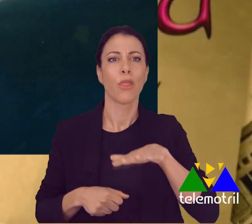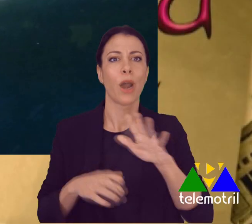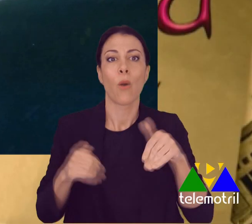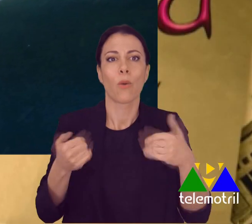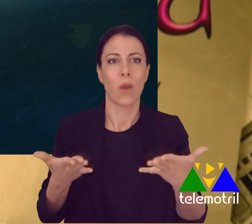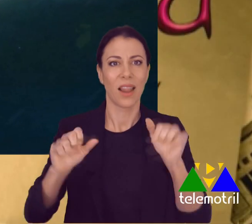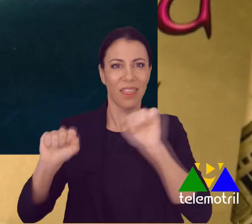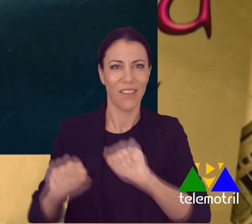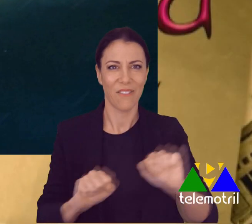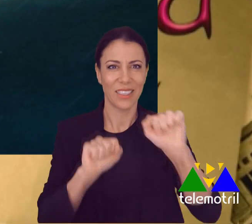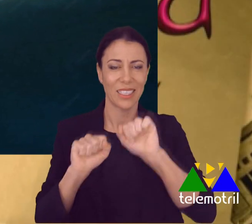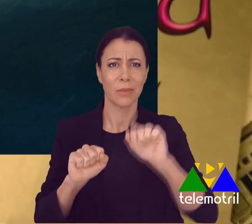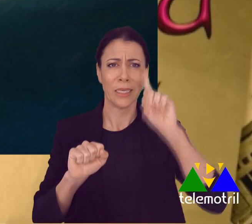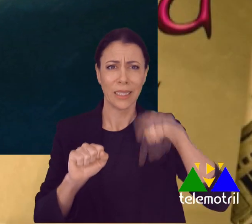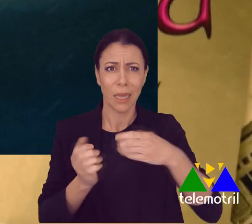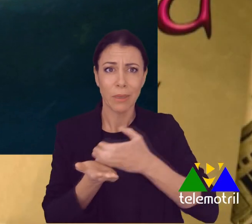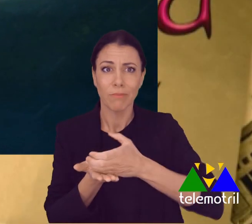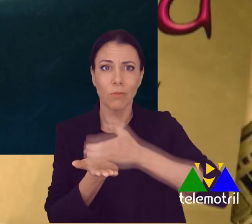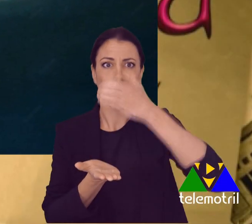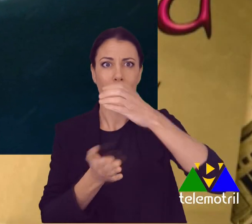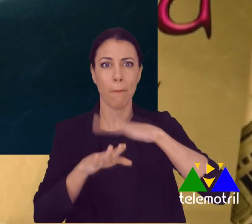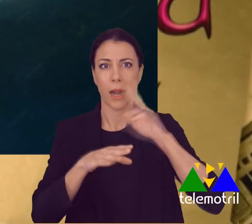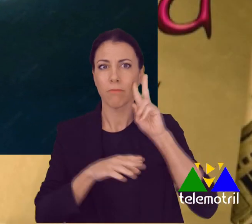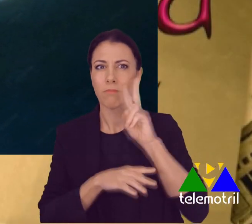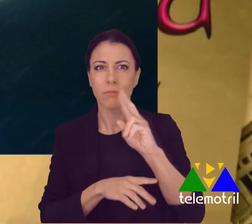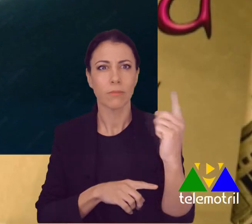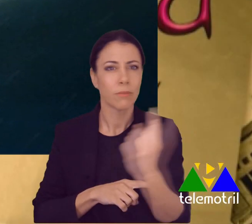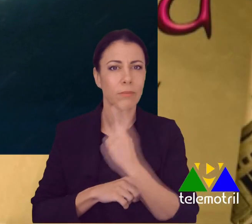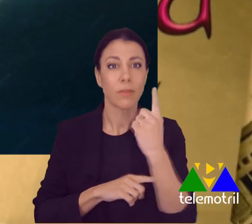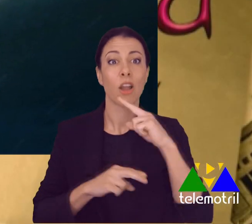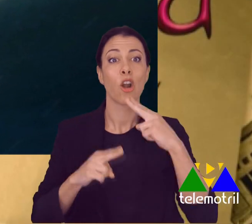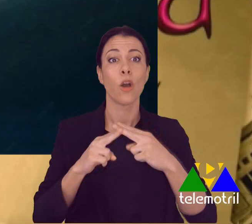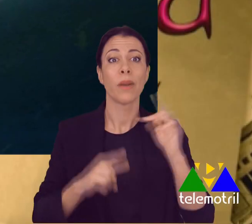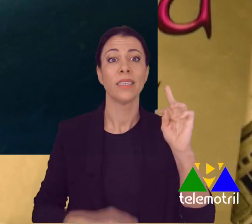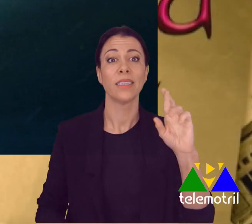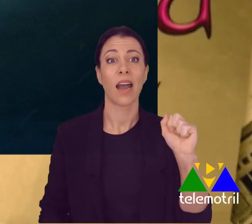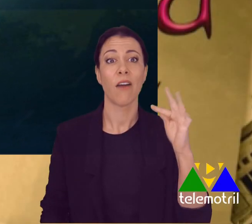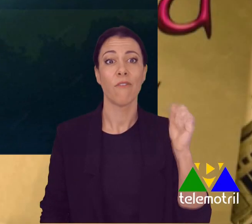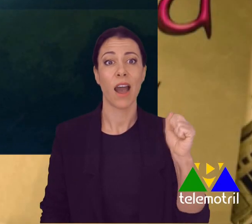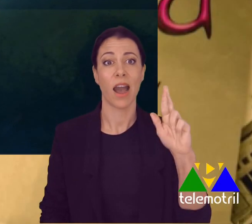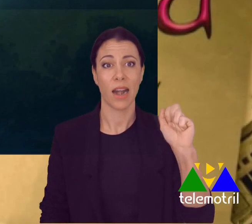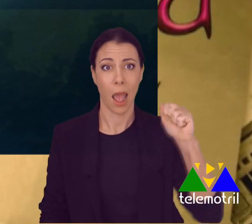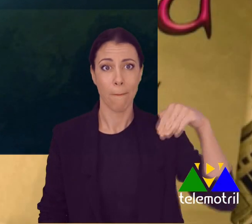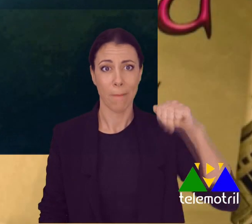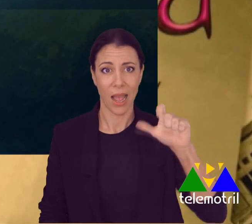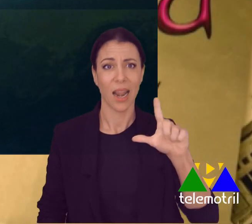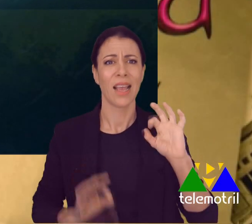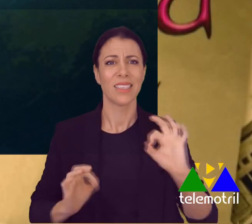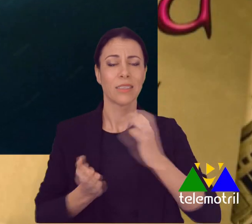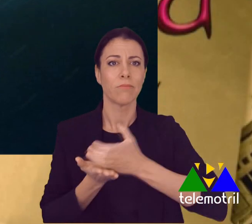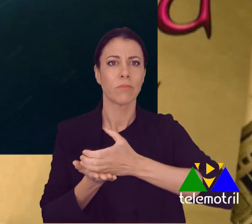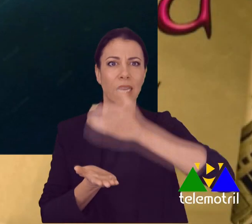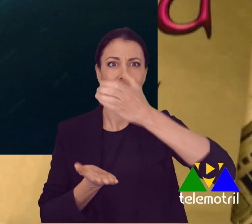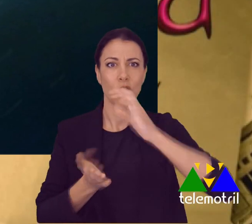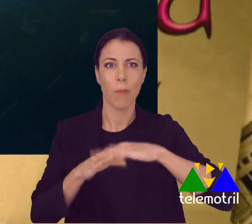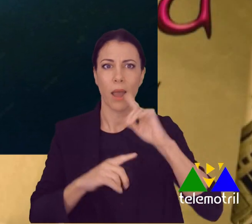como eran esas atalayas que teníamos aquí, como era Trafarramal sobre todo, luego llegaremos a ver otras más adelante, o por